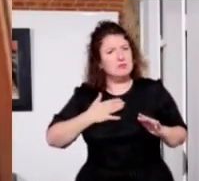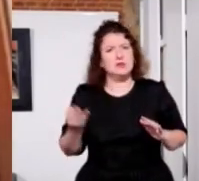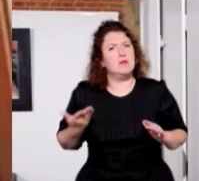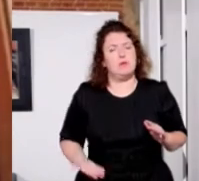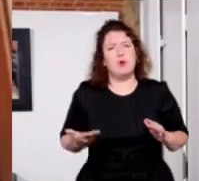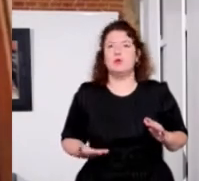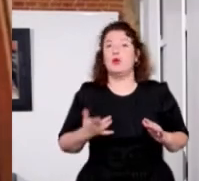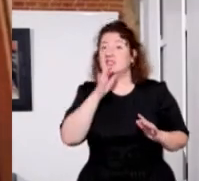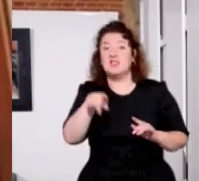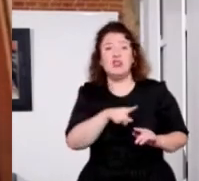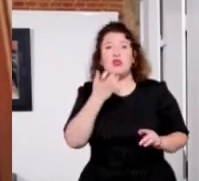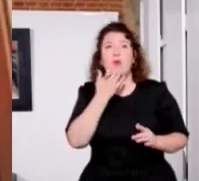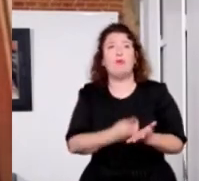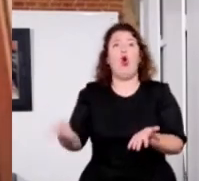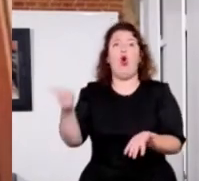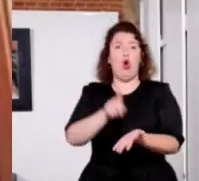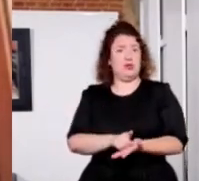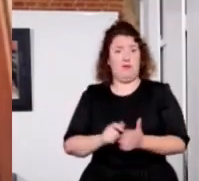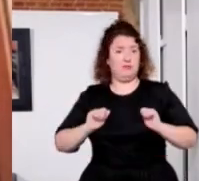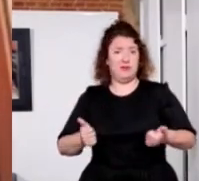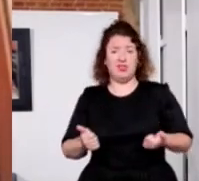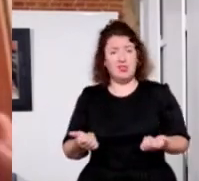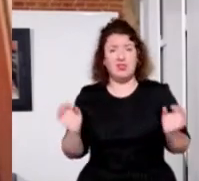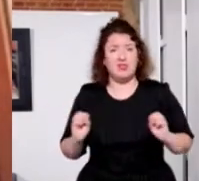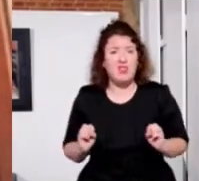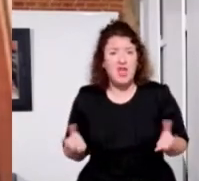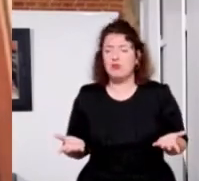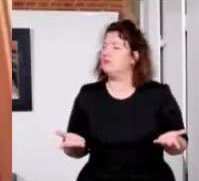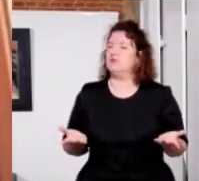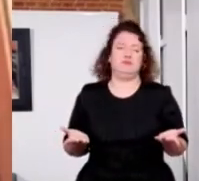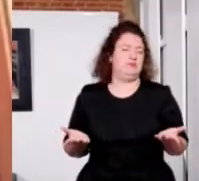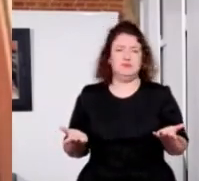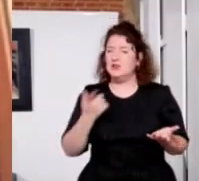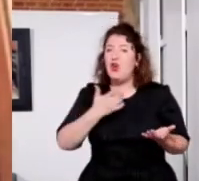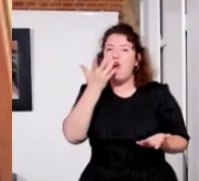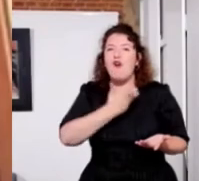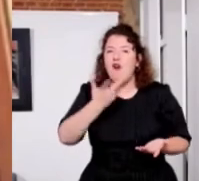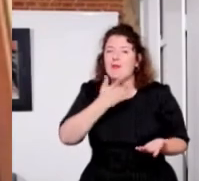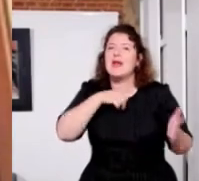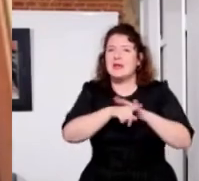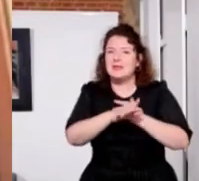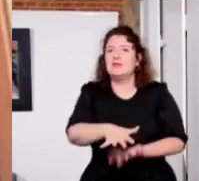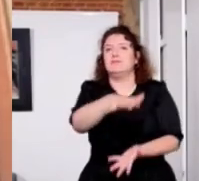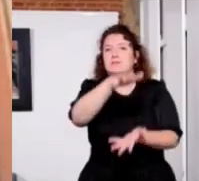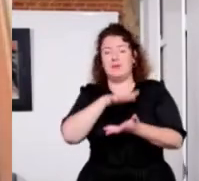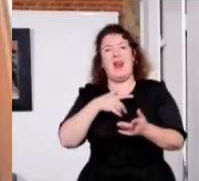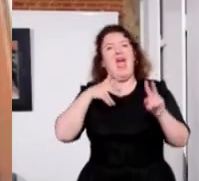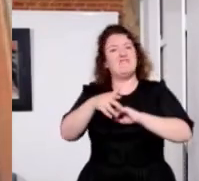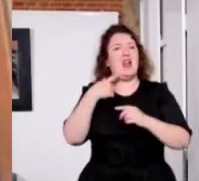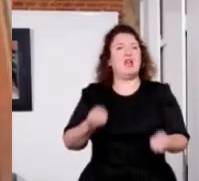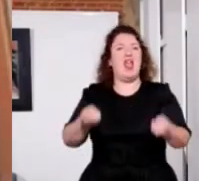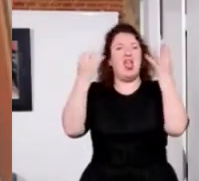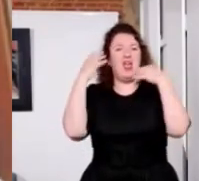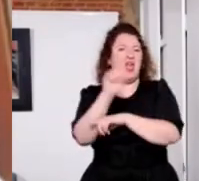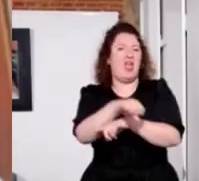vez de cero. Qué importante, por tanto, es gestionar ese conocimiento y combatir la ignorancia.